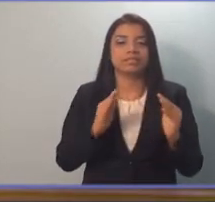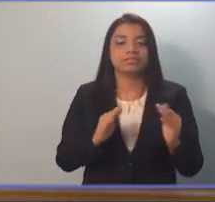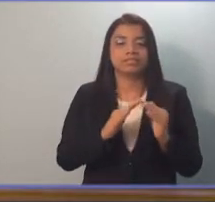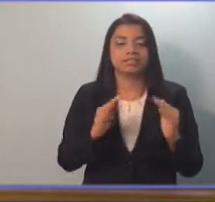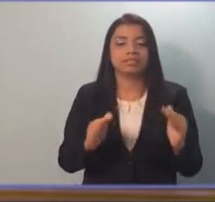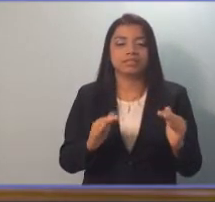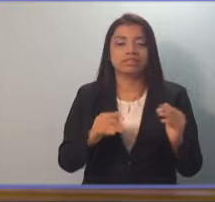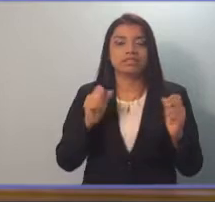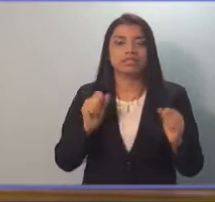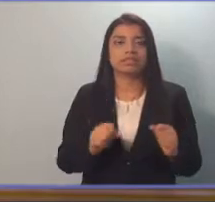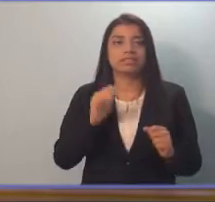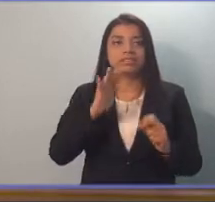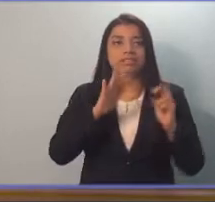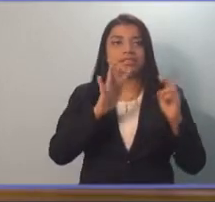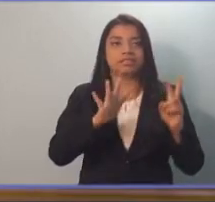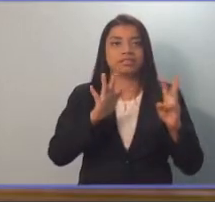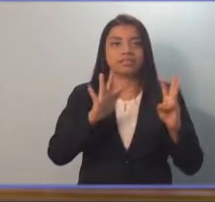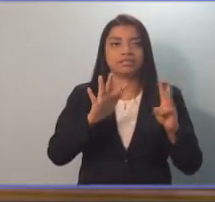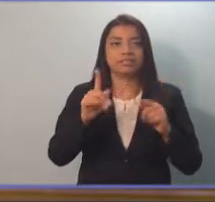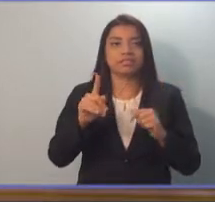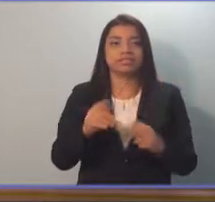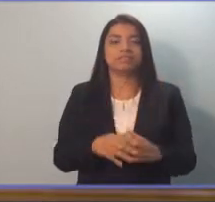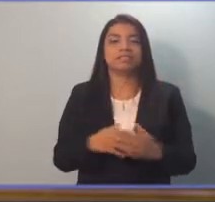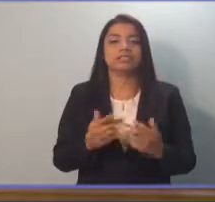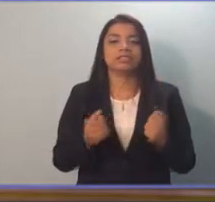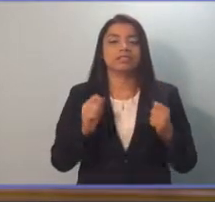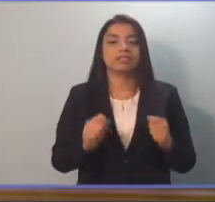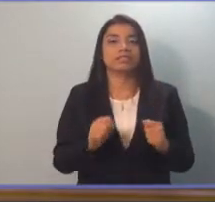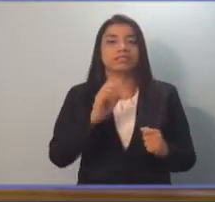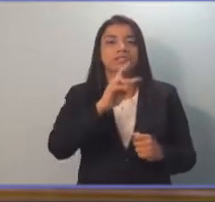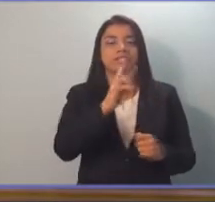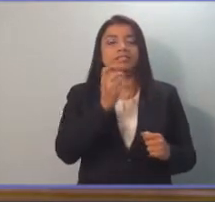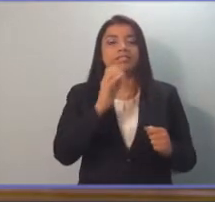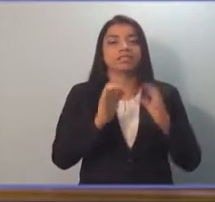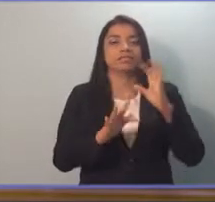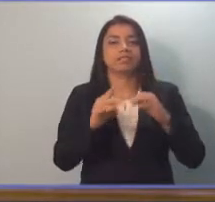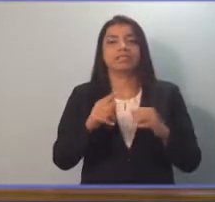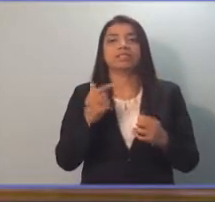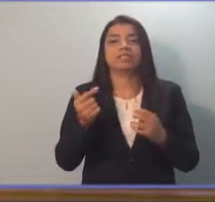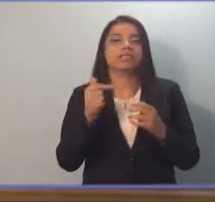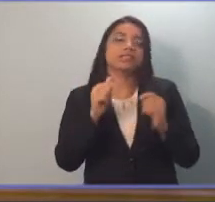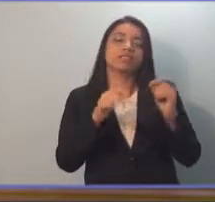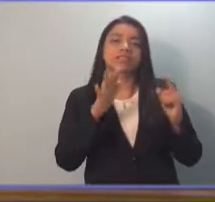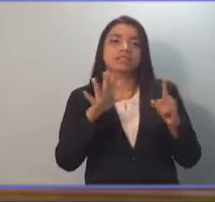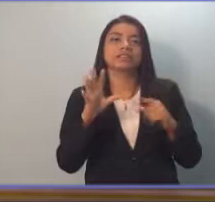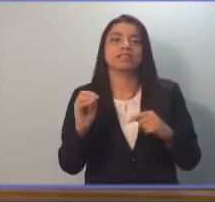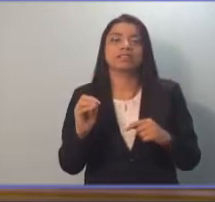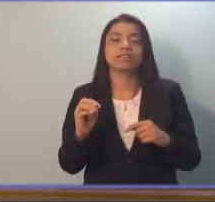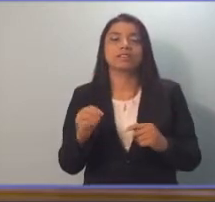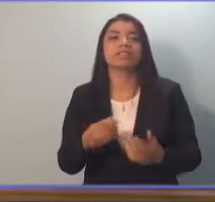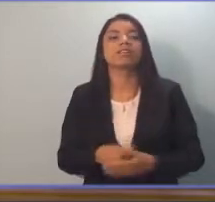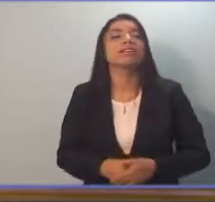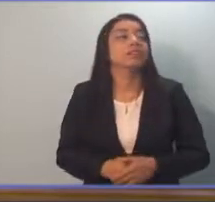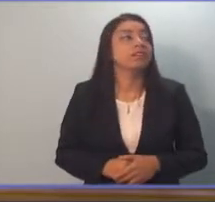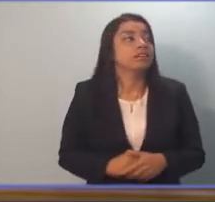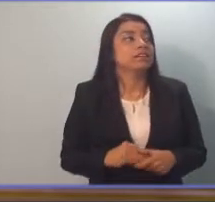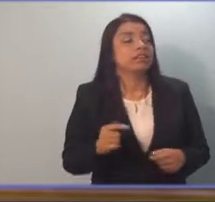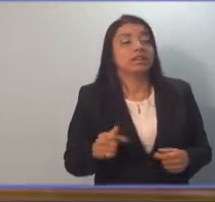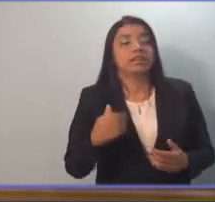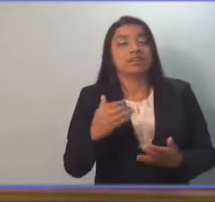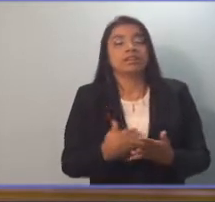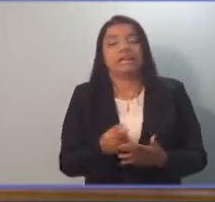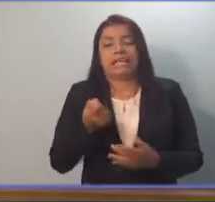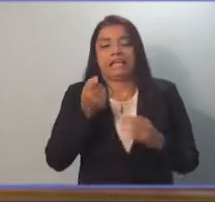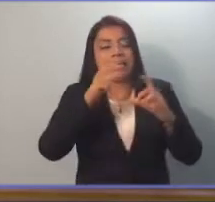una tasa de 81. Siendo que el 2017 esta fue de 60, una reducción de casi